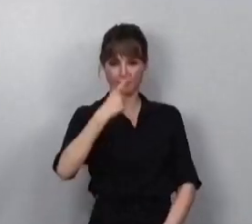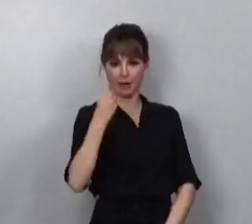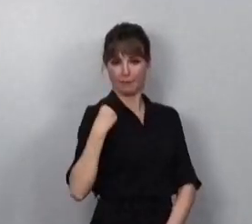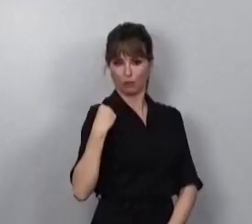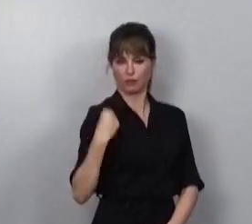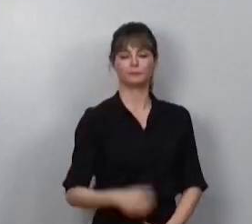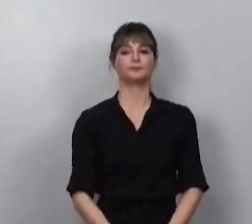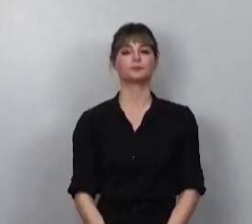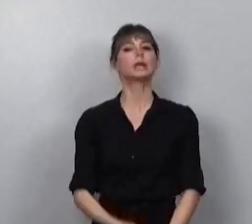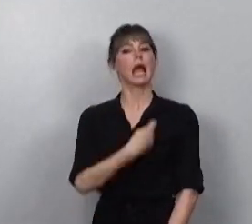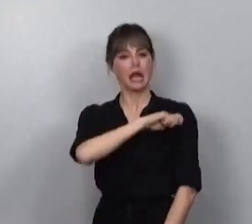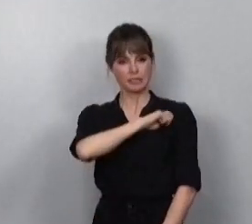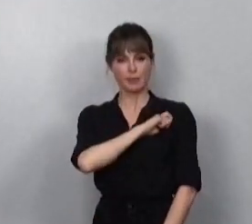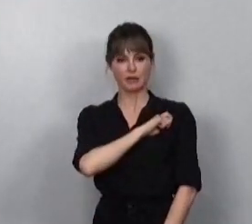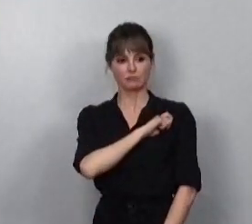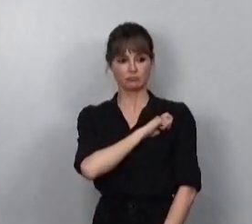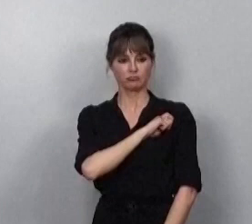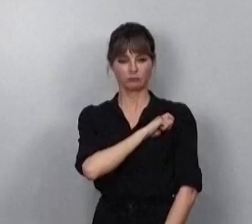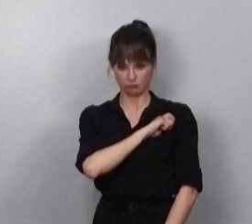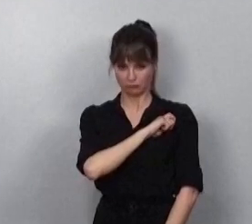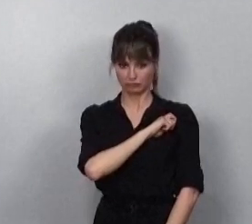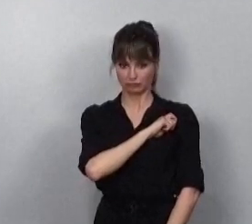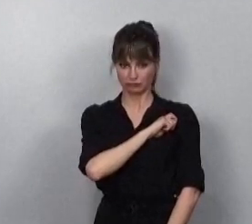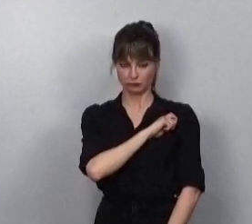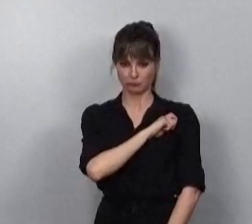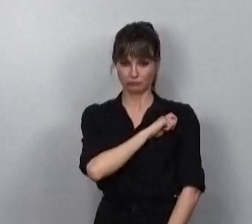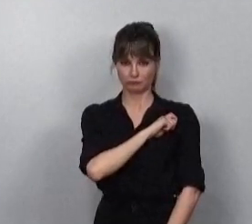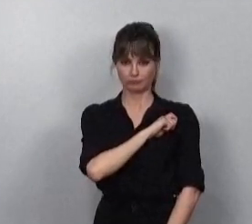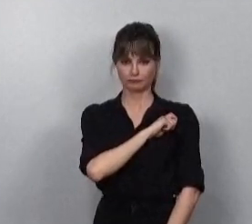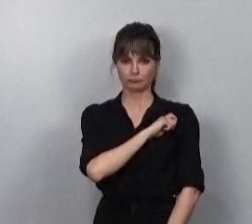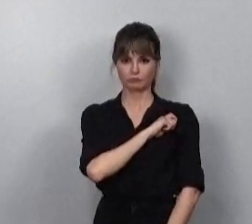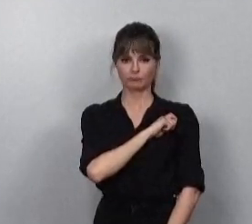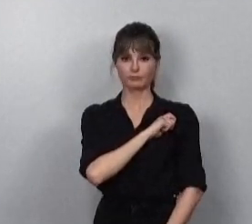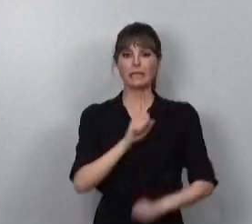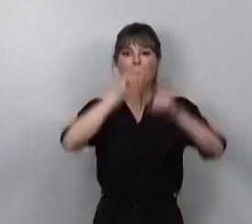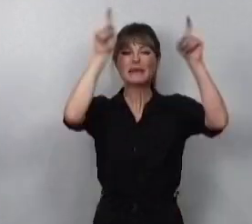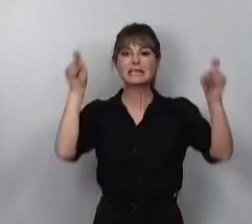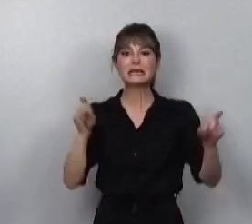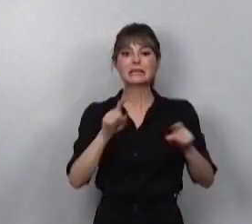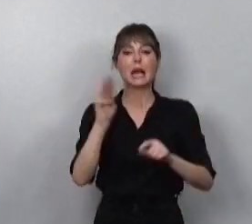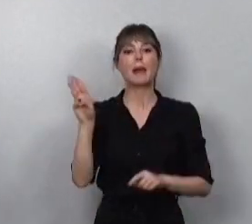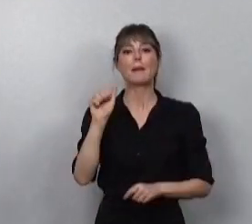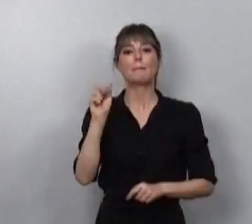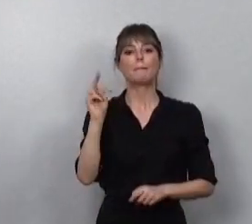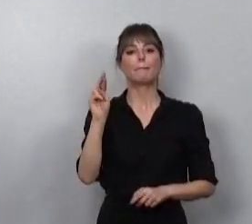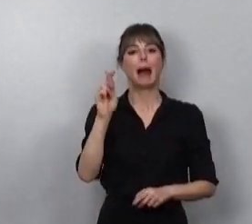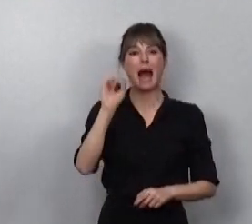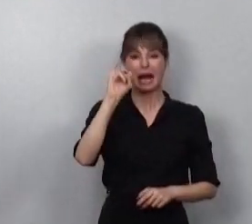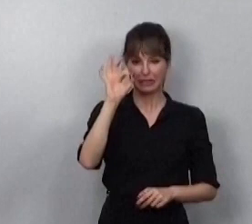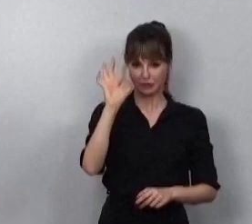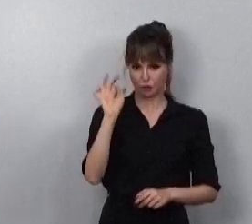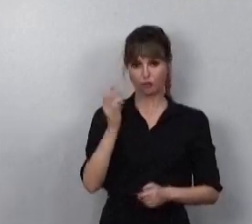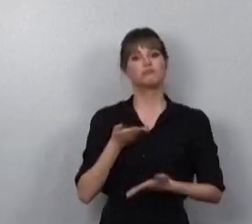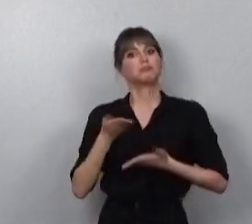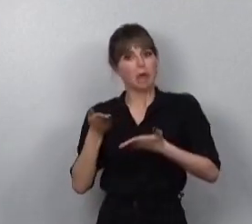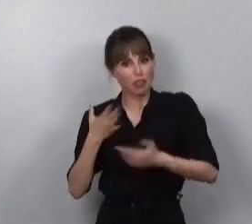España ya está dando misiles Patriots el presidente domir zelenski lo